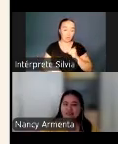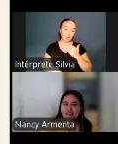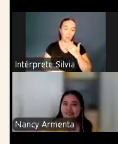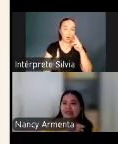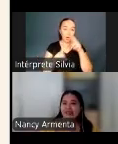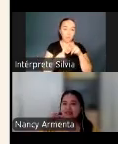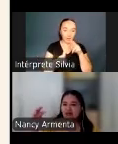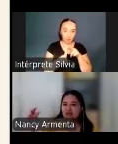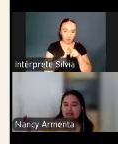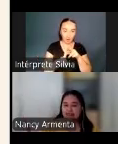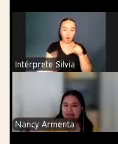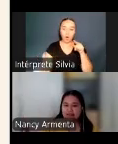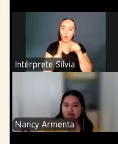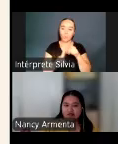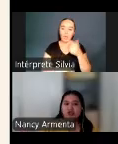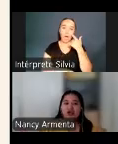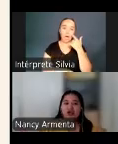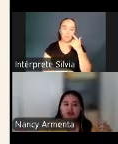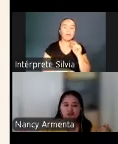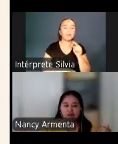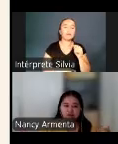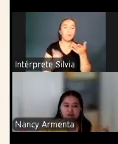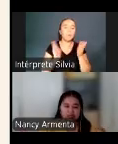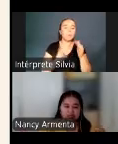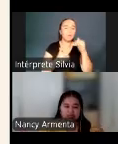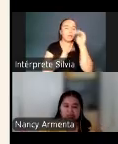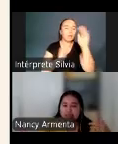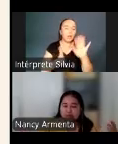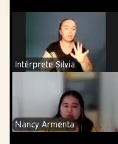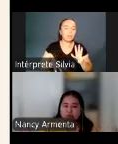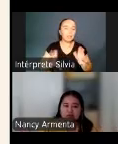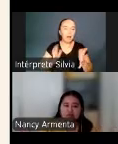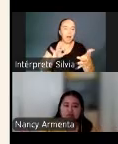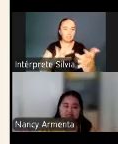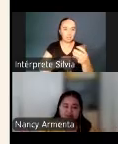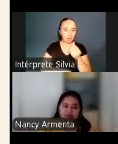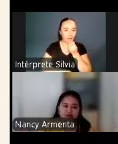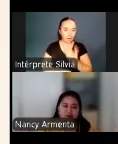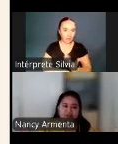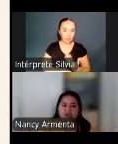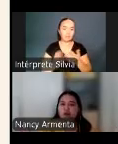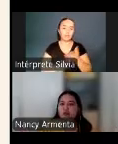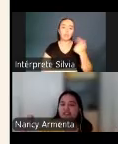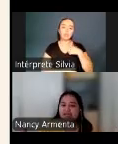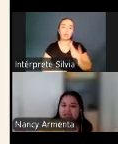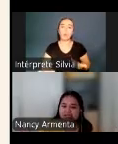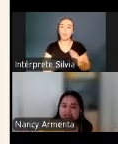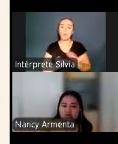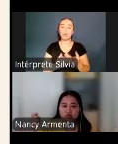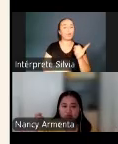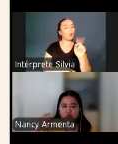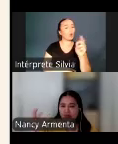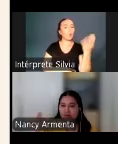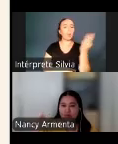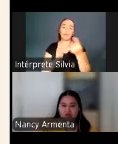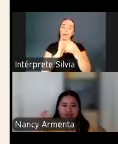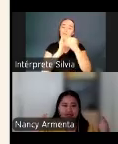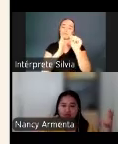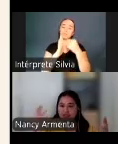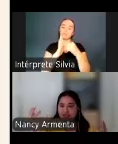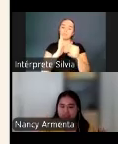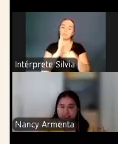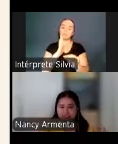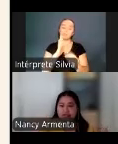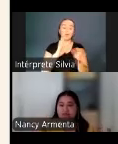cómo es este tránsito durante la atención. No lo vemos ni proponemos que se vea solamente como un checklist o como